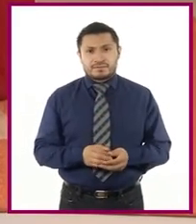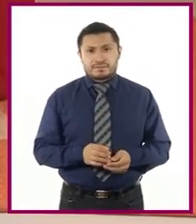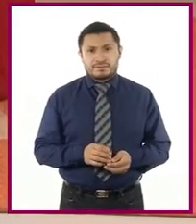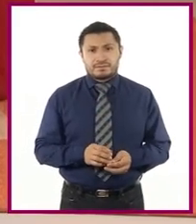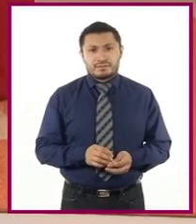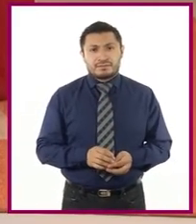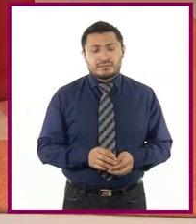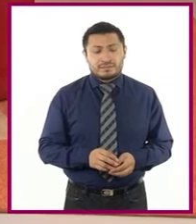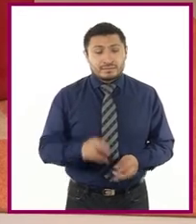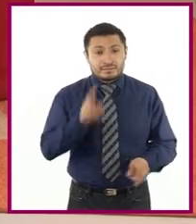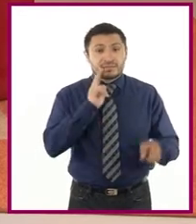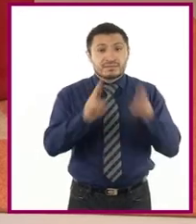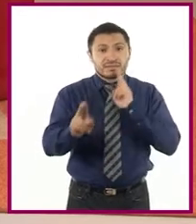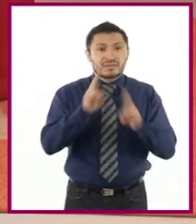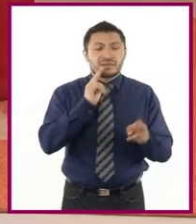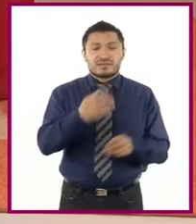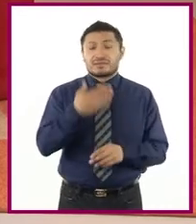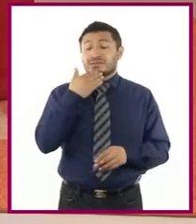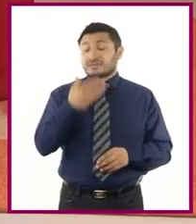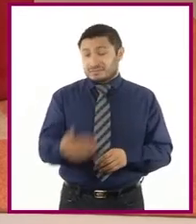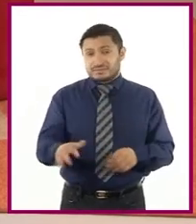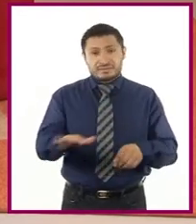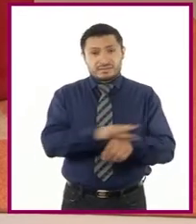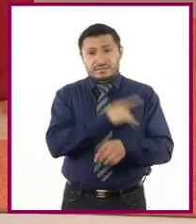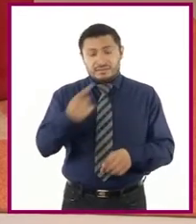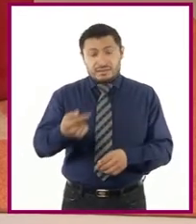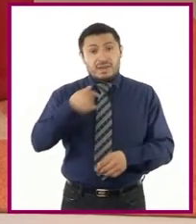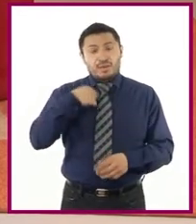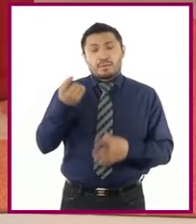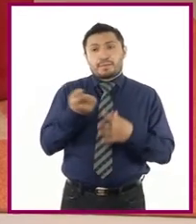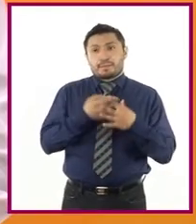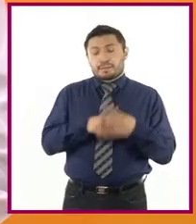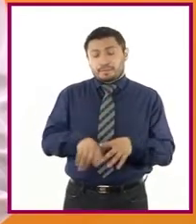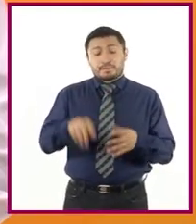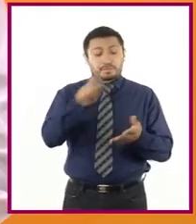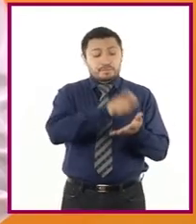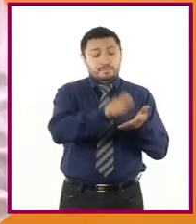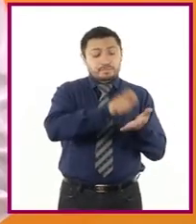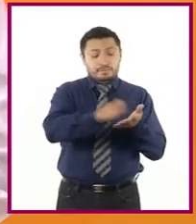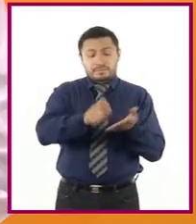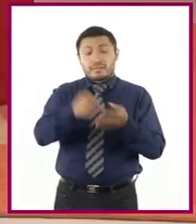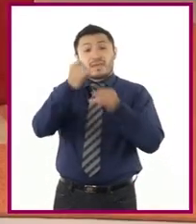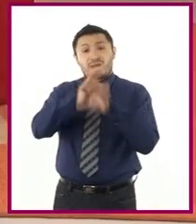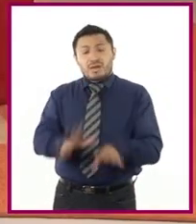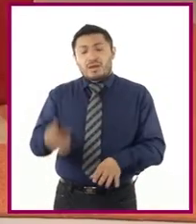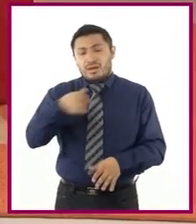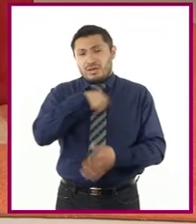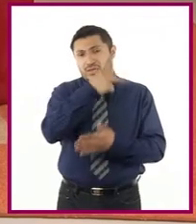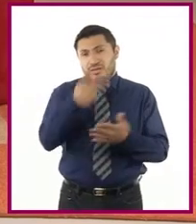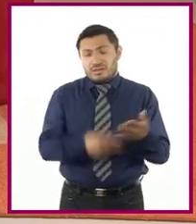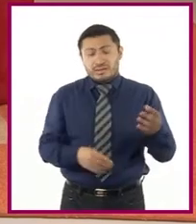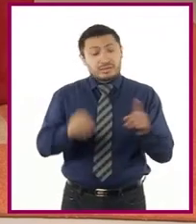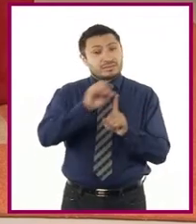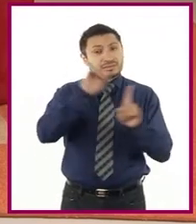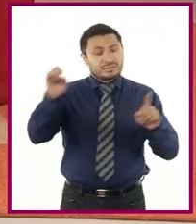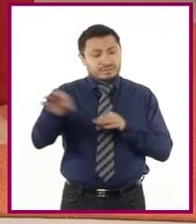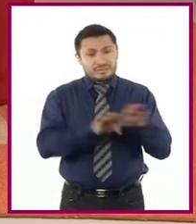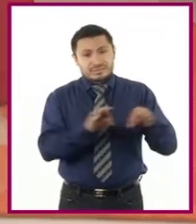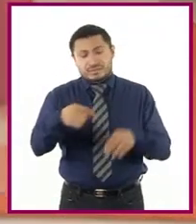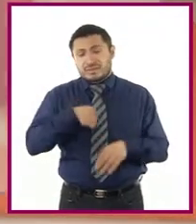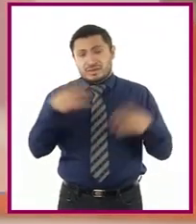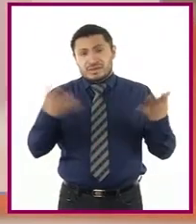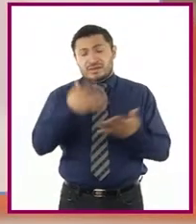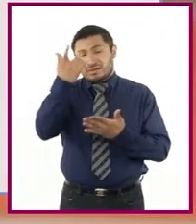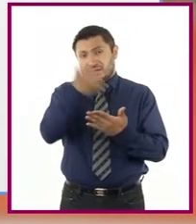Esa es una gran noticia, porque cuando comencé a reunir información para planear mi proceso, hice esta lista